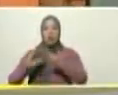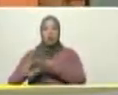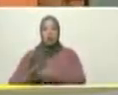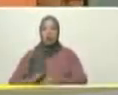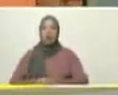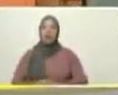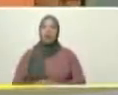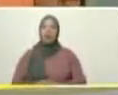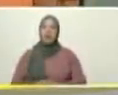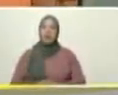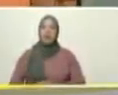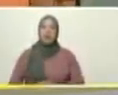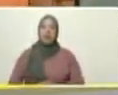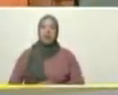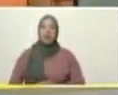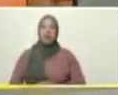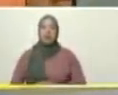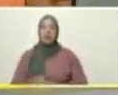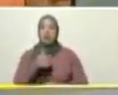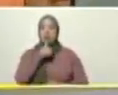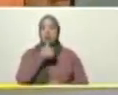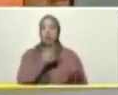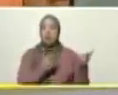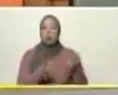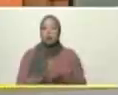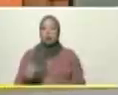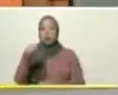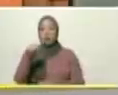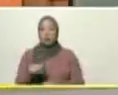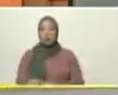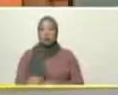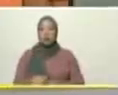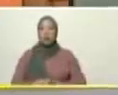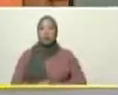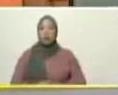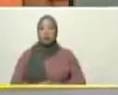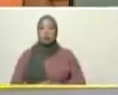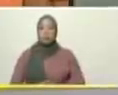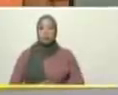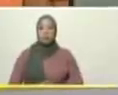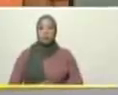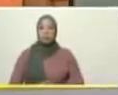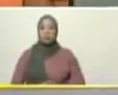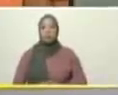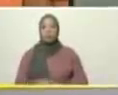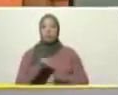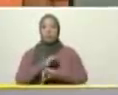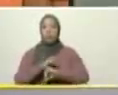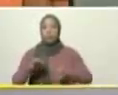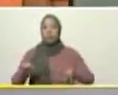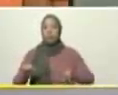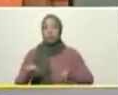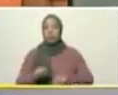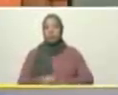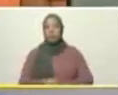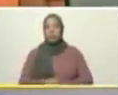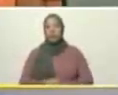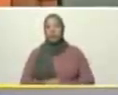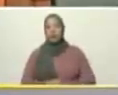popular. ¿No? Quiero invitar a Ignacio Ramonet para que bauticemos